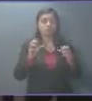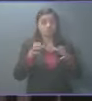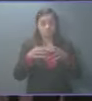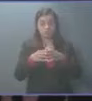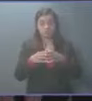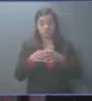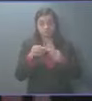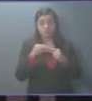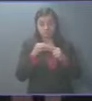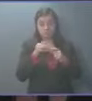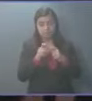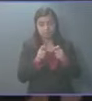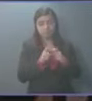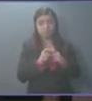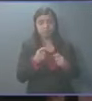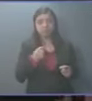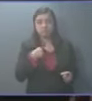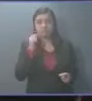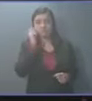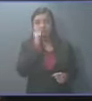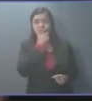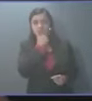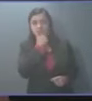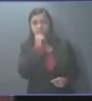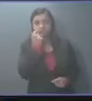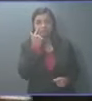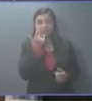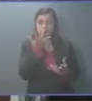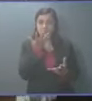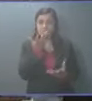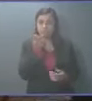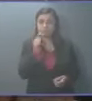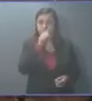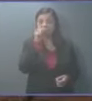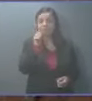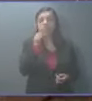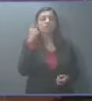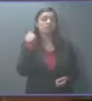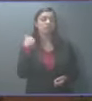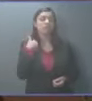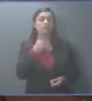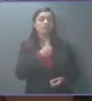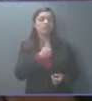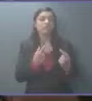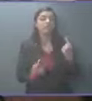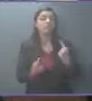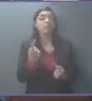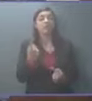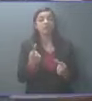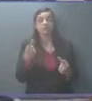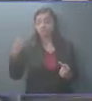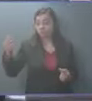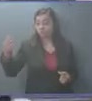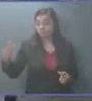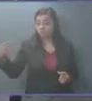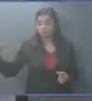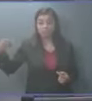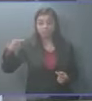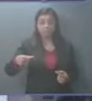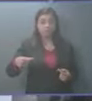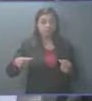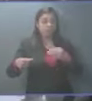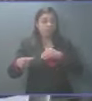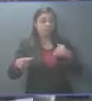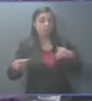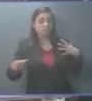especial, me llama la atención y le quiero preguntar, ministro, concretamente, ¿cuál es la contrapartida que el Ministerio